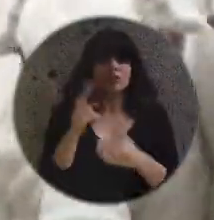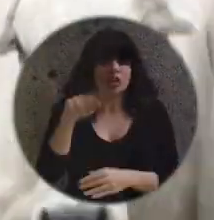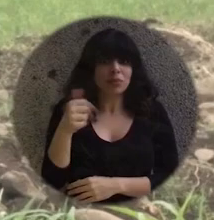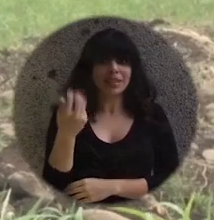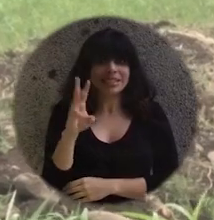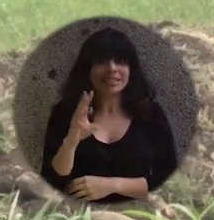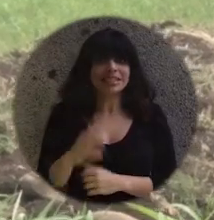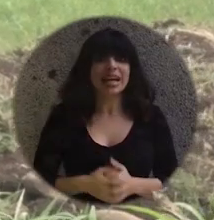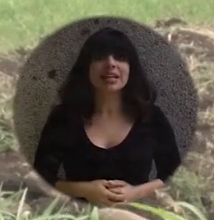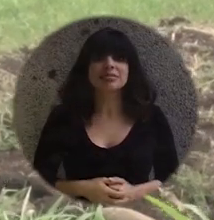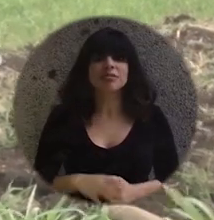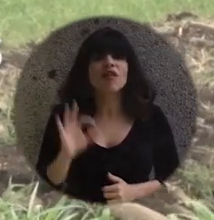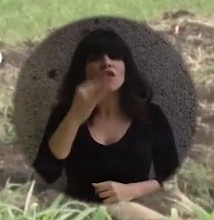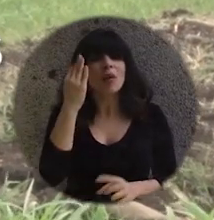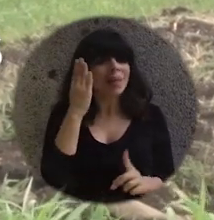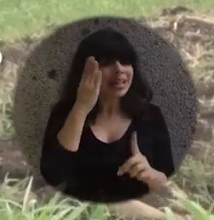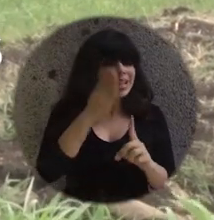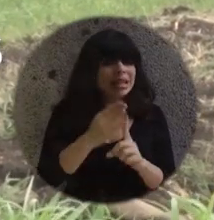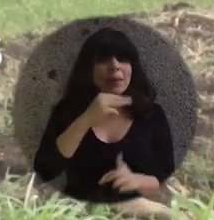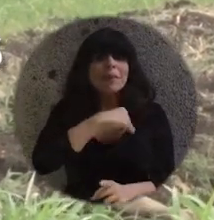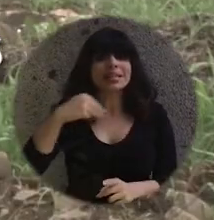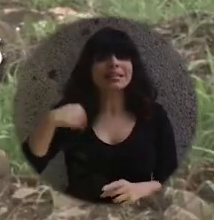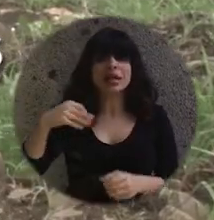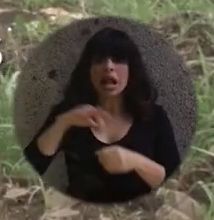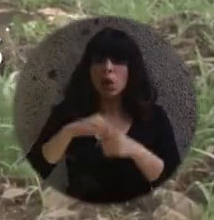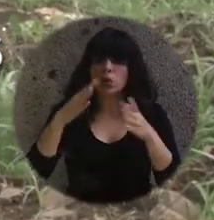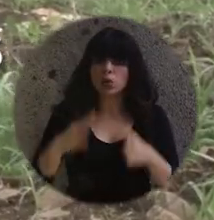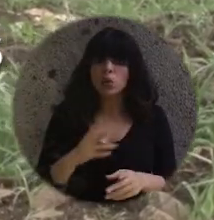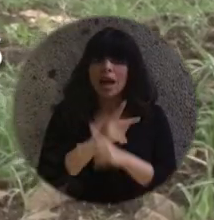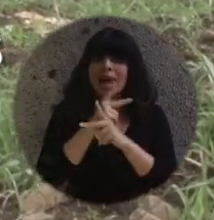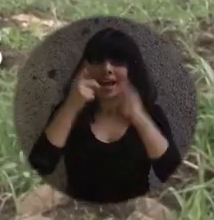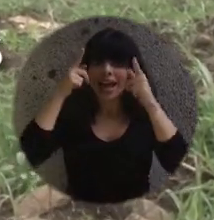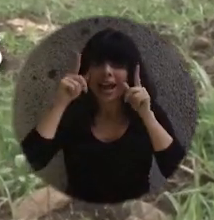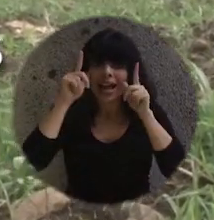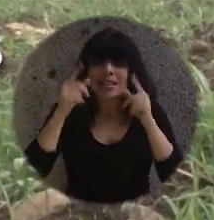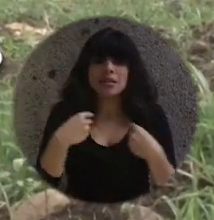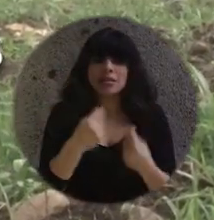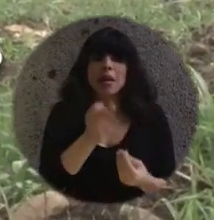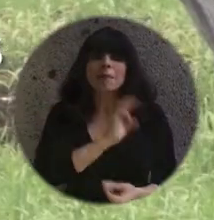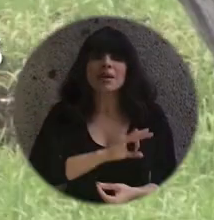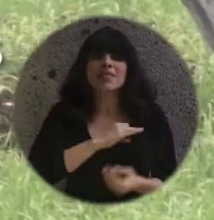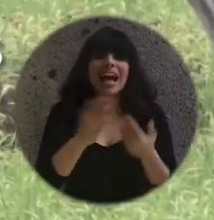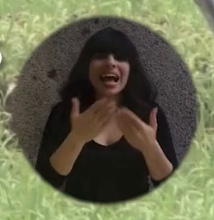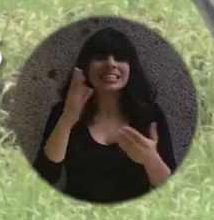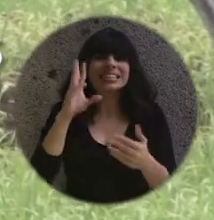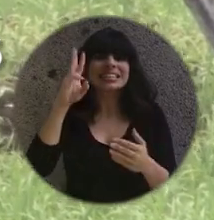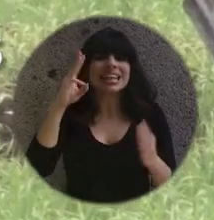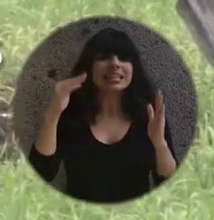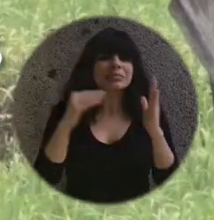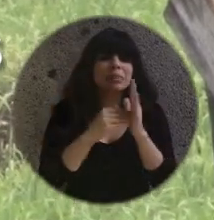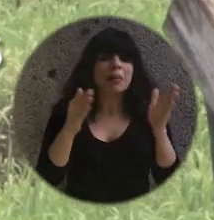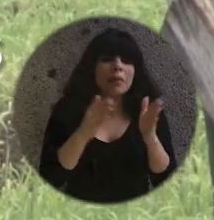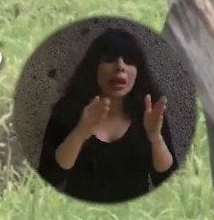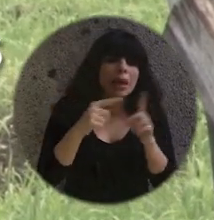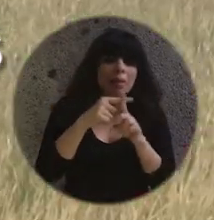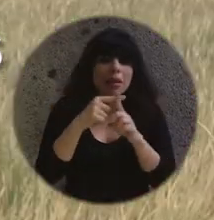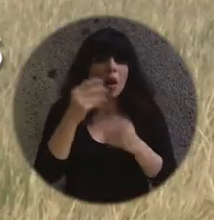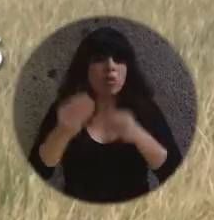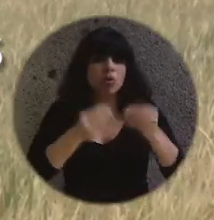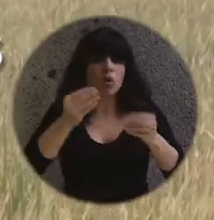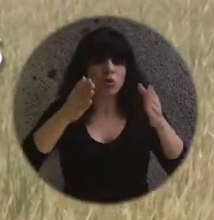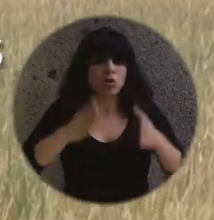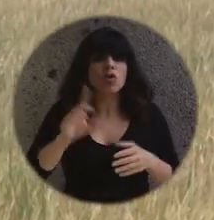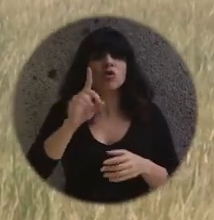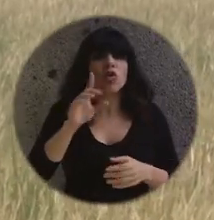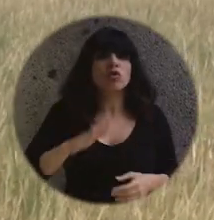2016. De manera directa, el Ministerio de Agricultura y Ganadería benefició a casi 6,000 pequeños y medianos productores en